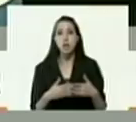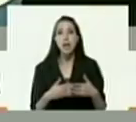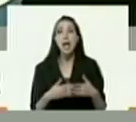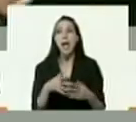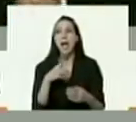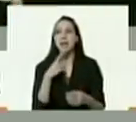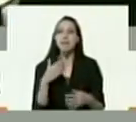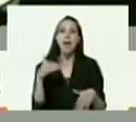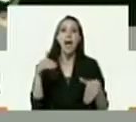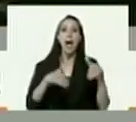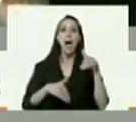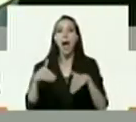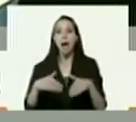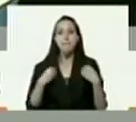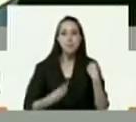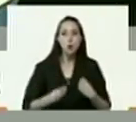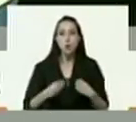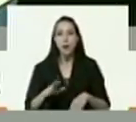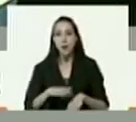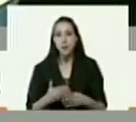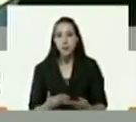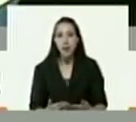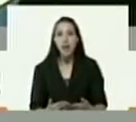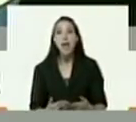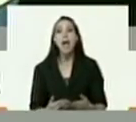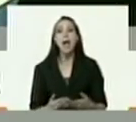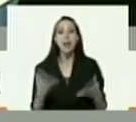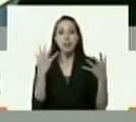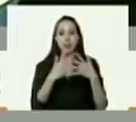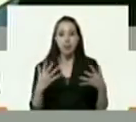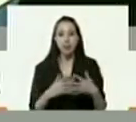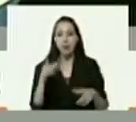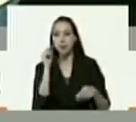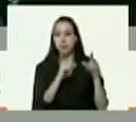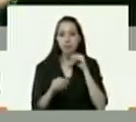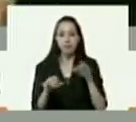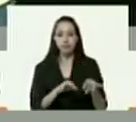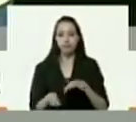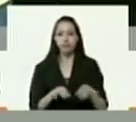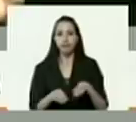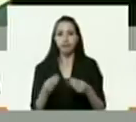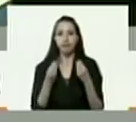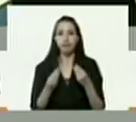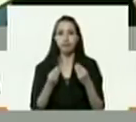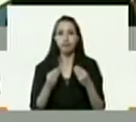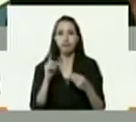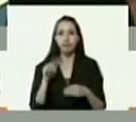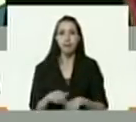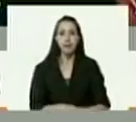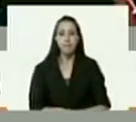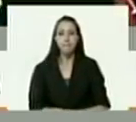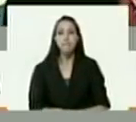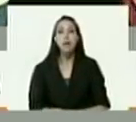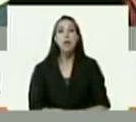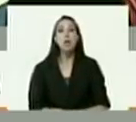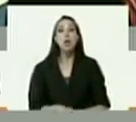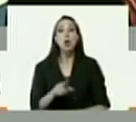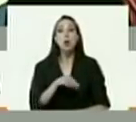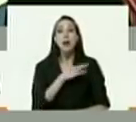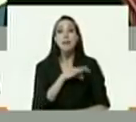sin Bolton, tuiteó 30 y tantas veces. Ese día el señor Pompeo tuiteó no sé cuántas veces.